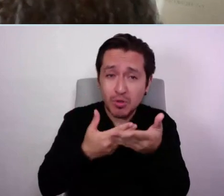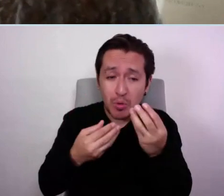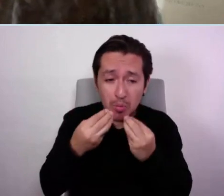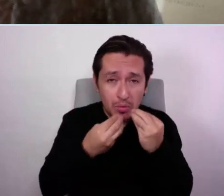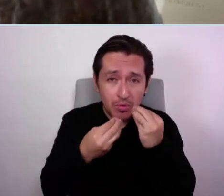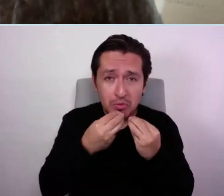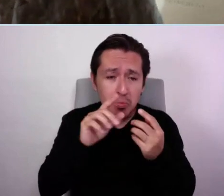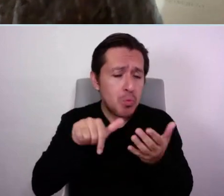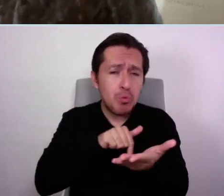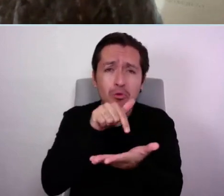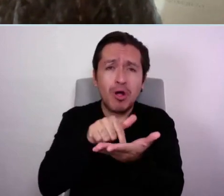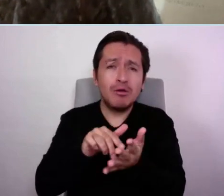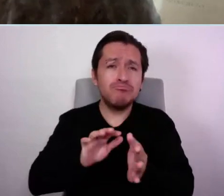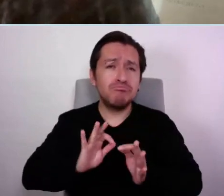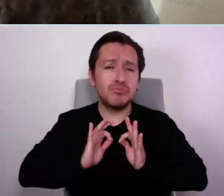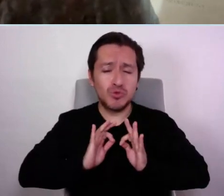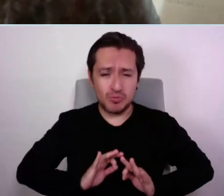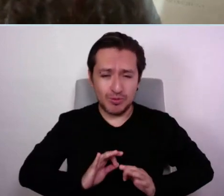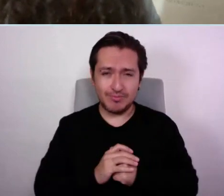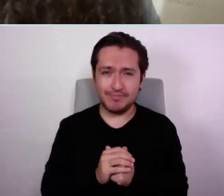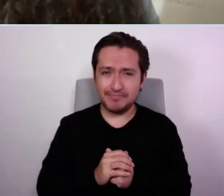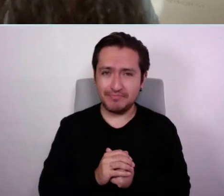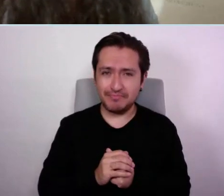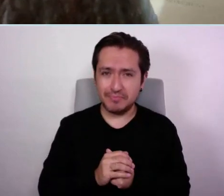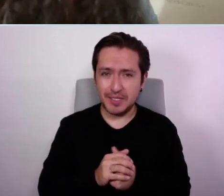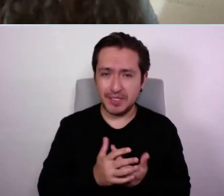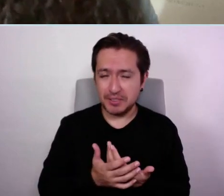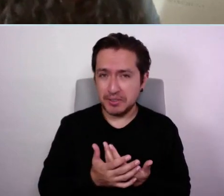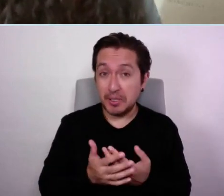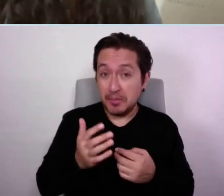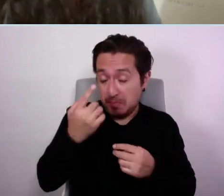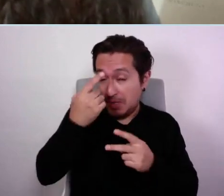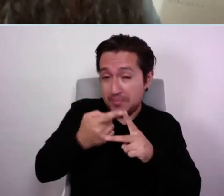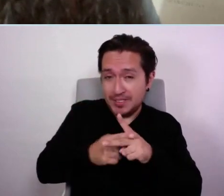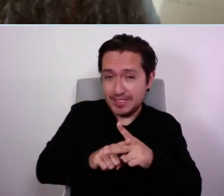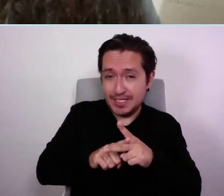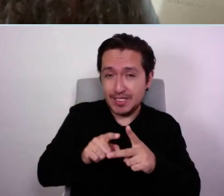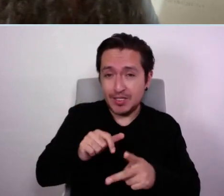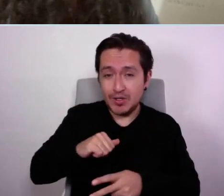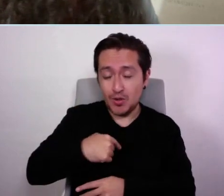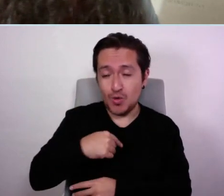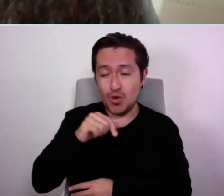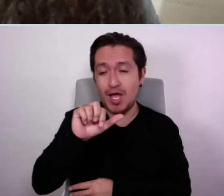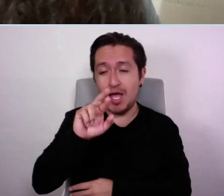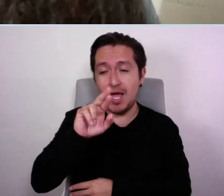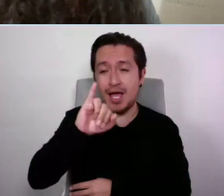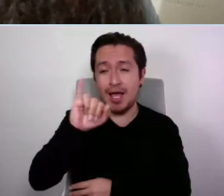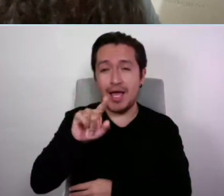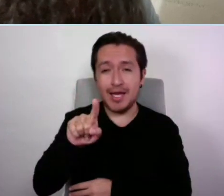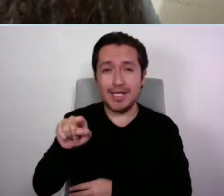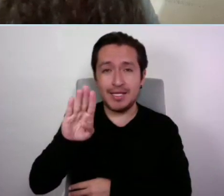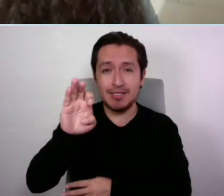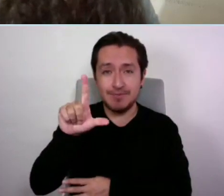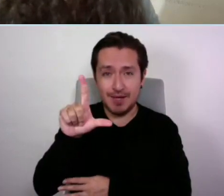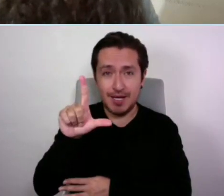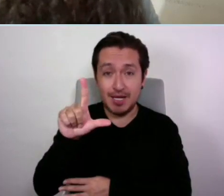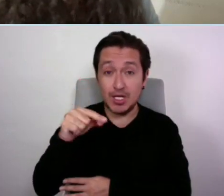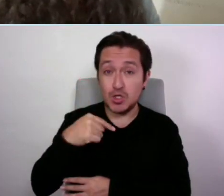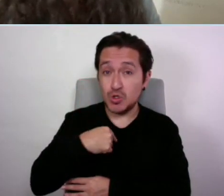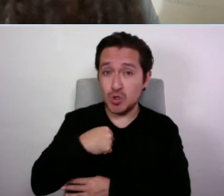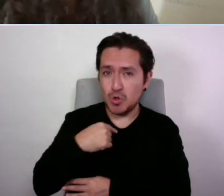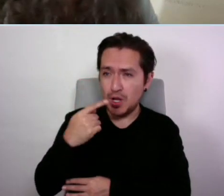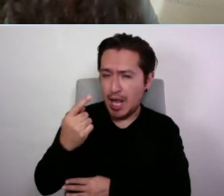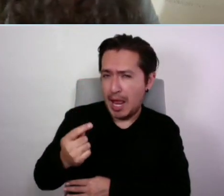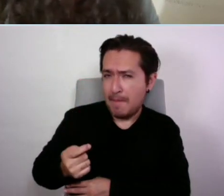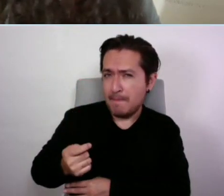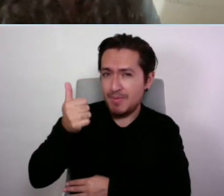cómodo Y pues para comenzar me presento me llamo arisbel y formé parte de la primera generación de apuntes y de